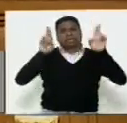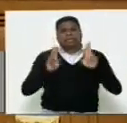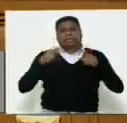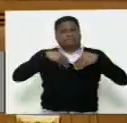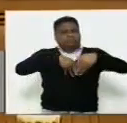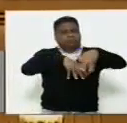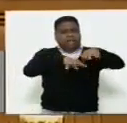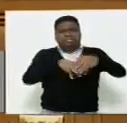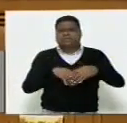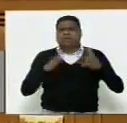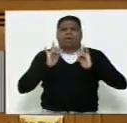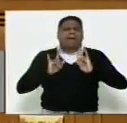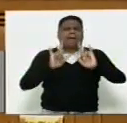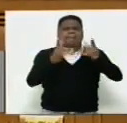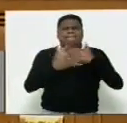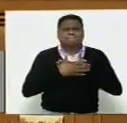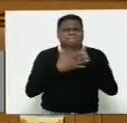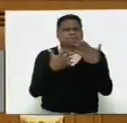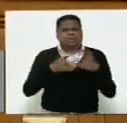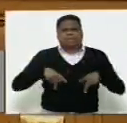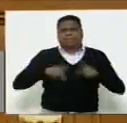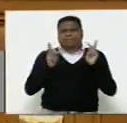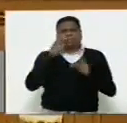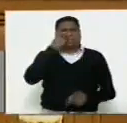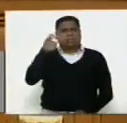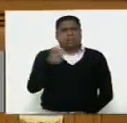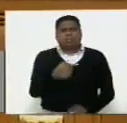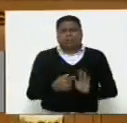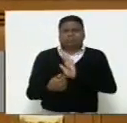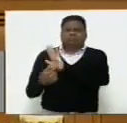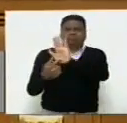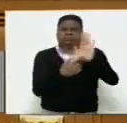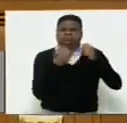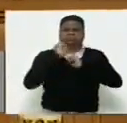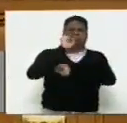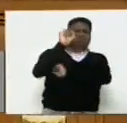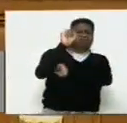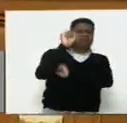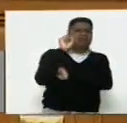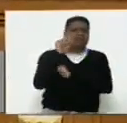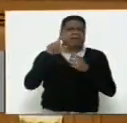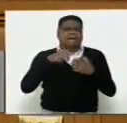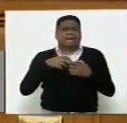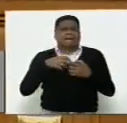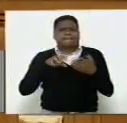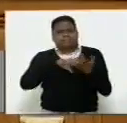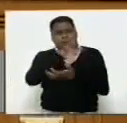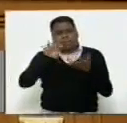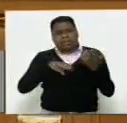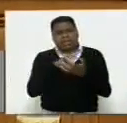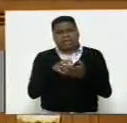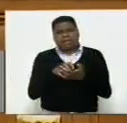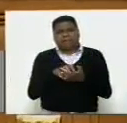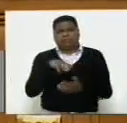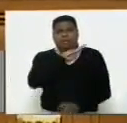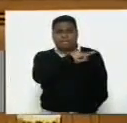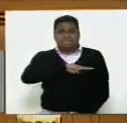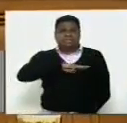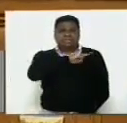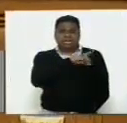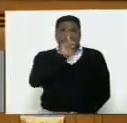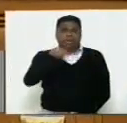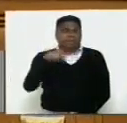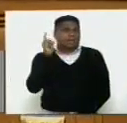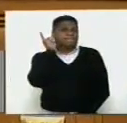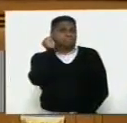amoroso que está permitiéndonos como pueblo afrontar la guerra de la que hemos venido siendo víctimas. Un Ministerio de Estado para Asuntos